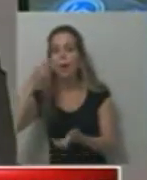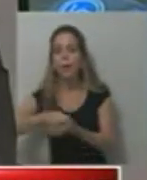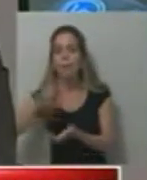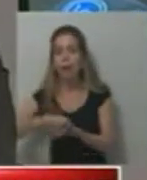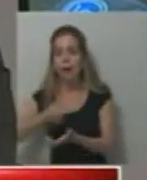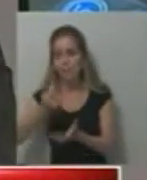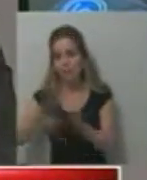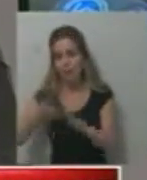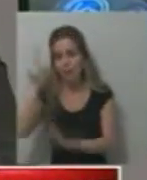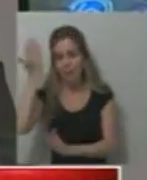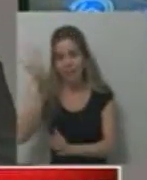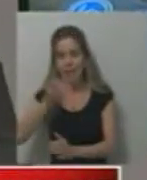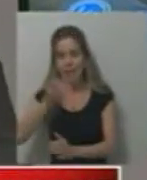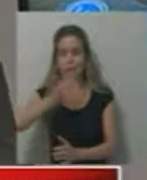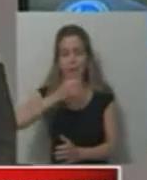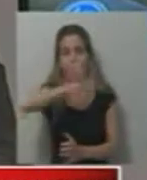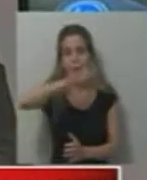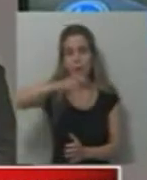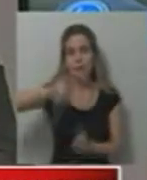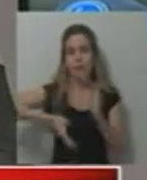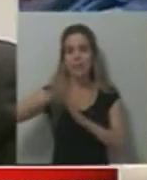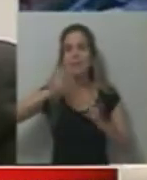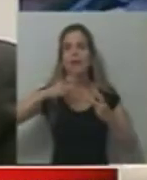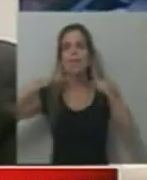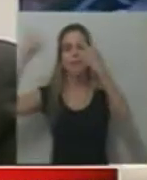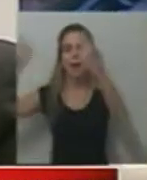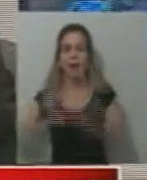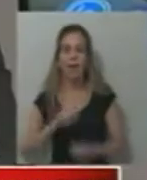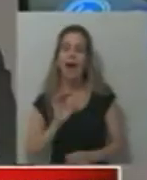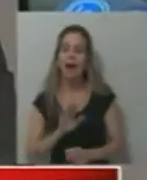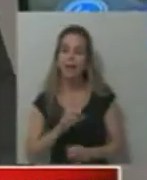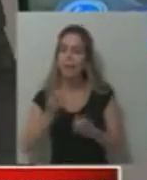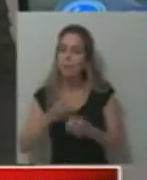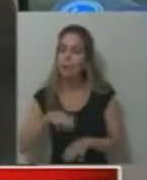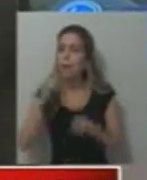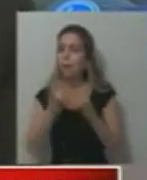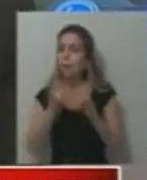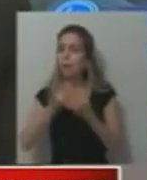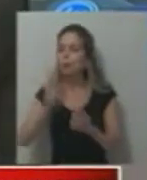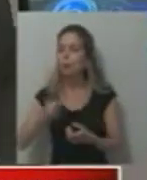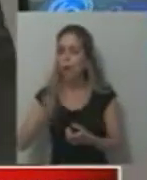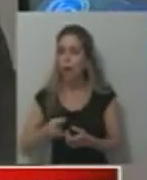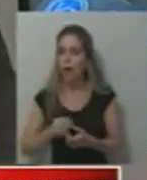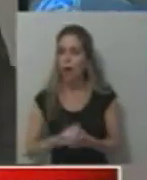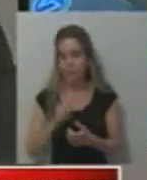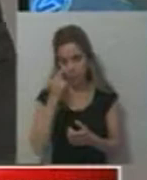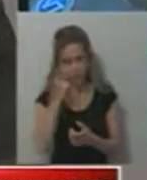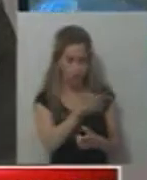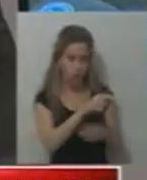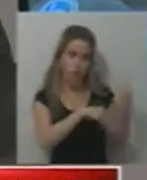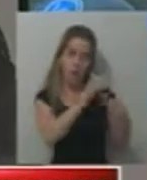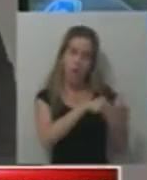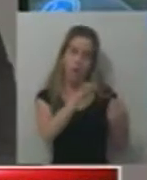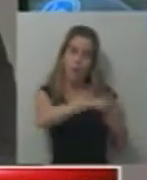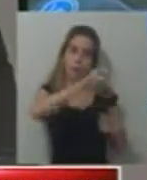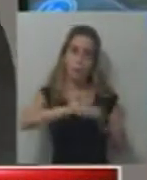por el turismo, que se van muchos millones de dólares por día en turismo. Hoy la clase media. El Banco Central tiene que ir. ¿Cómo va a putear la clase media? Tiene